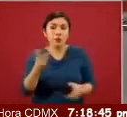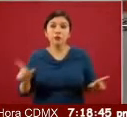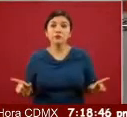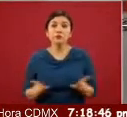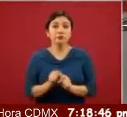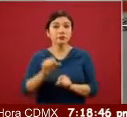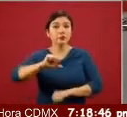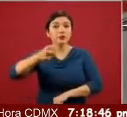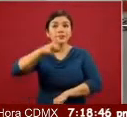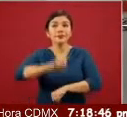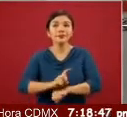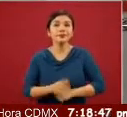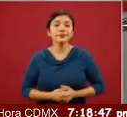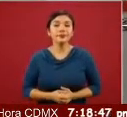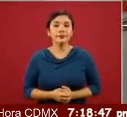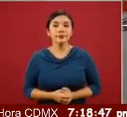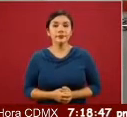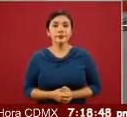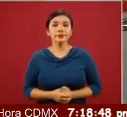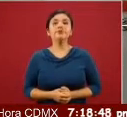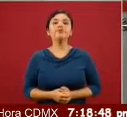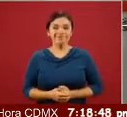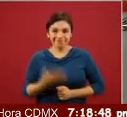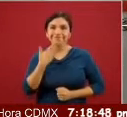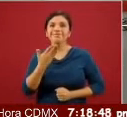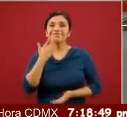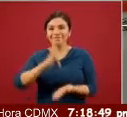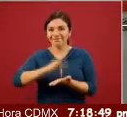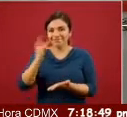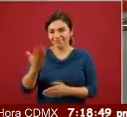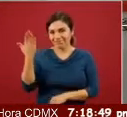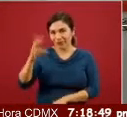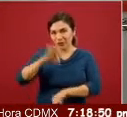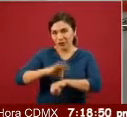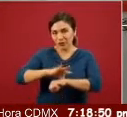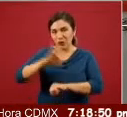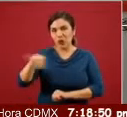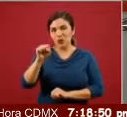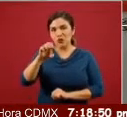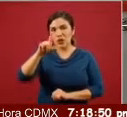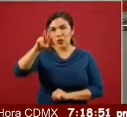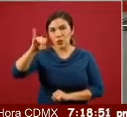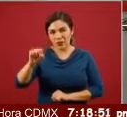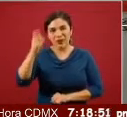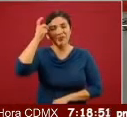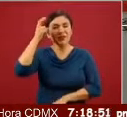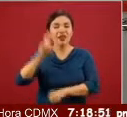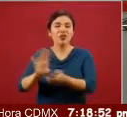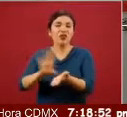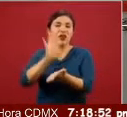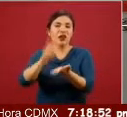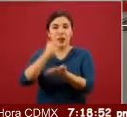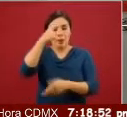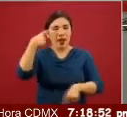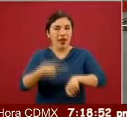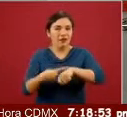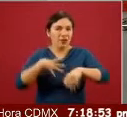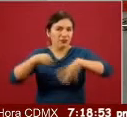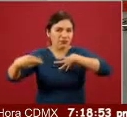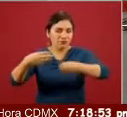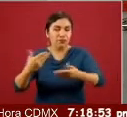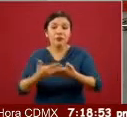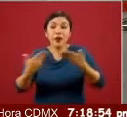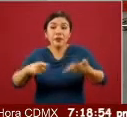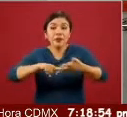noche. Muy bien, gracias doctor José Luis Salomías Garra, director general de epidemiología. Vamos a empezar ahora por este